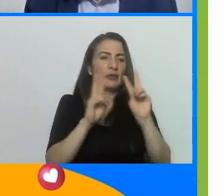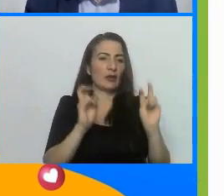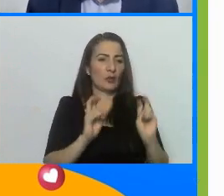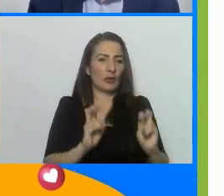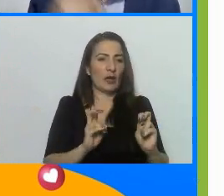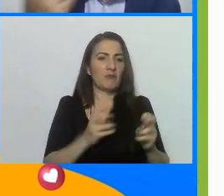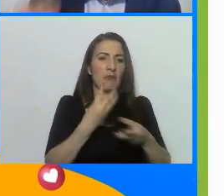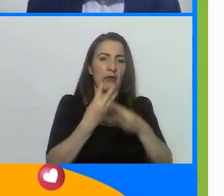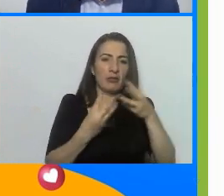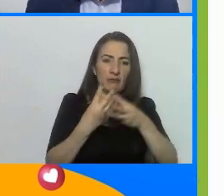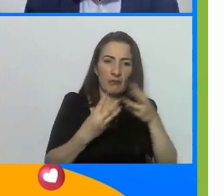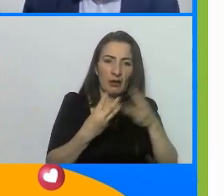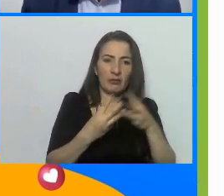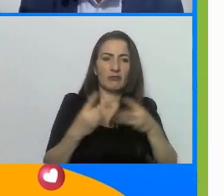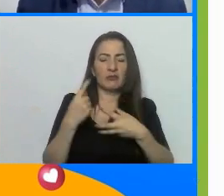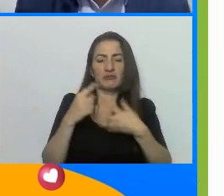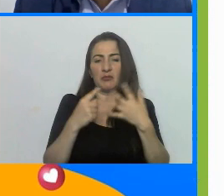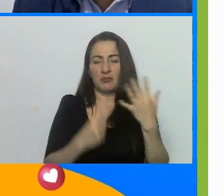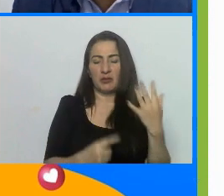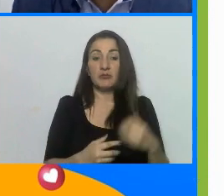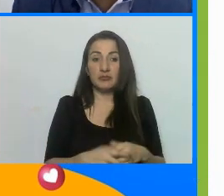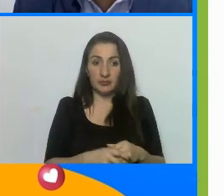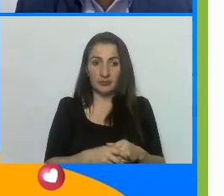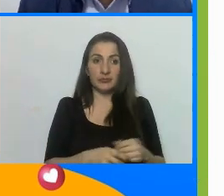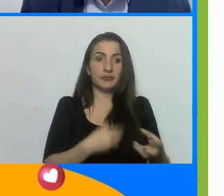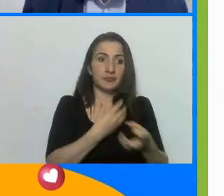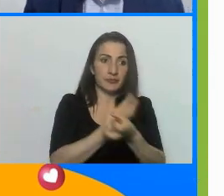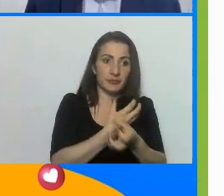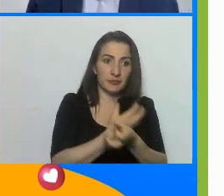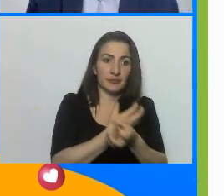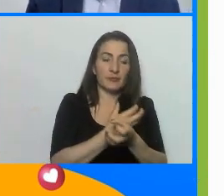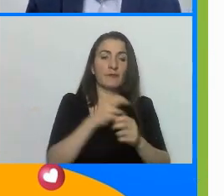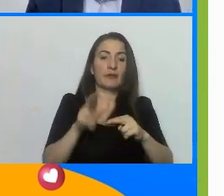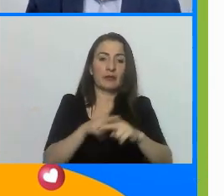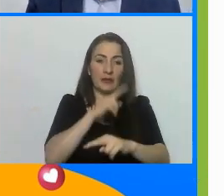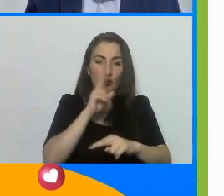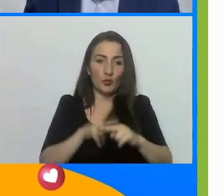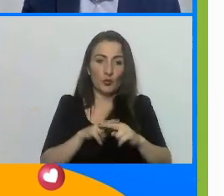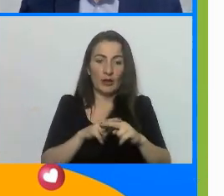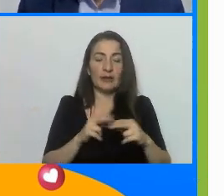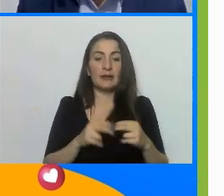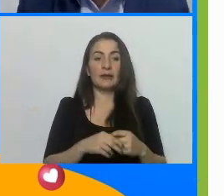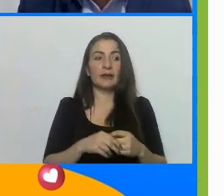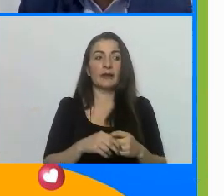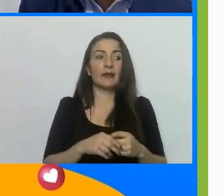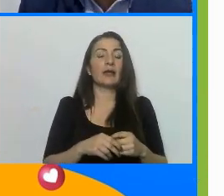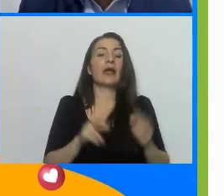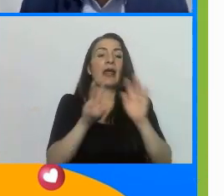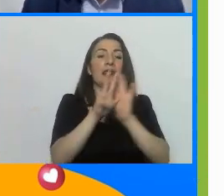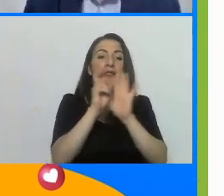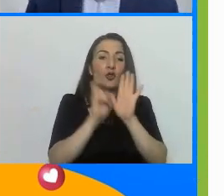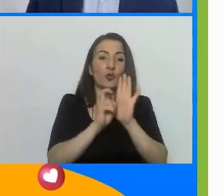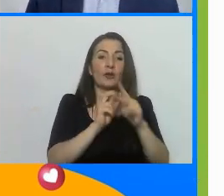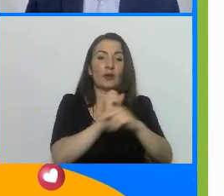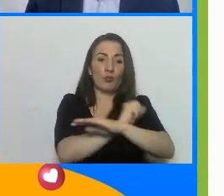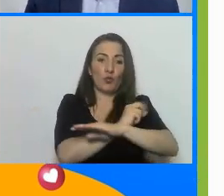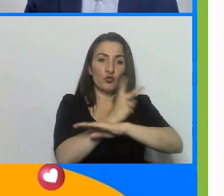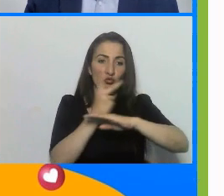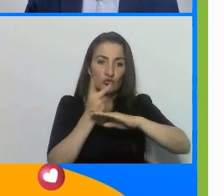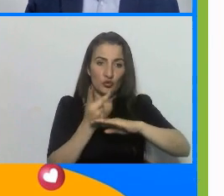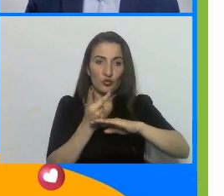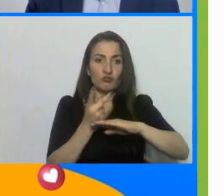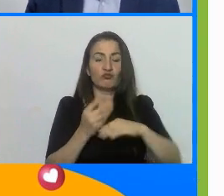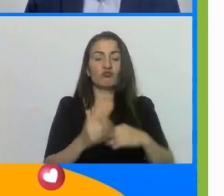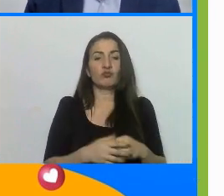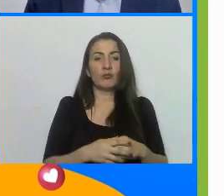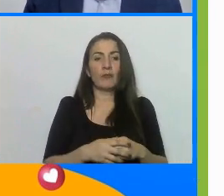en las matemáticas y en las demás ciencias, por ejemplo en la naturaleza, la teoría de la evolución, la